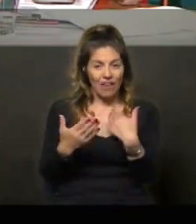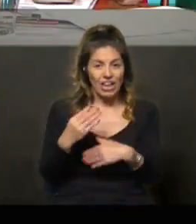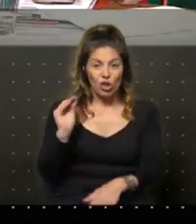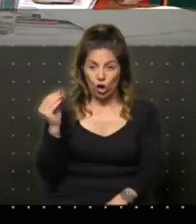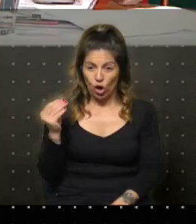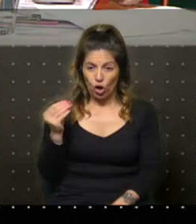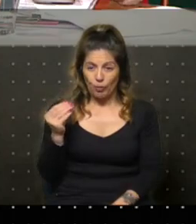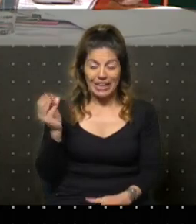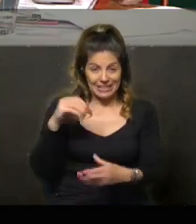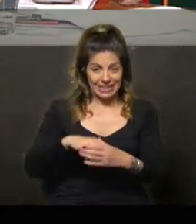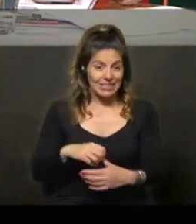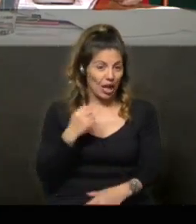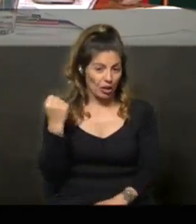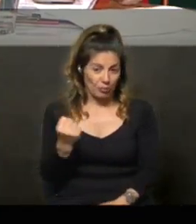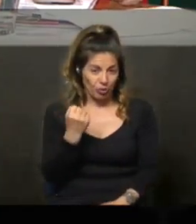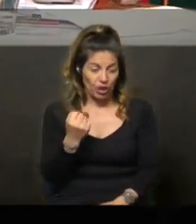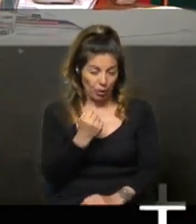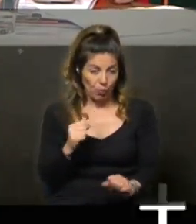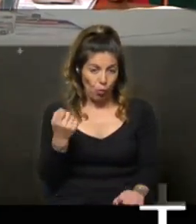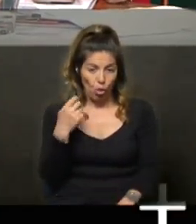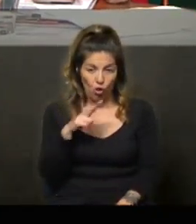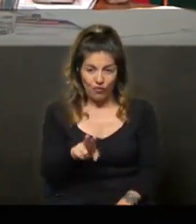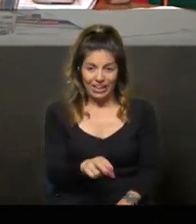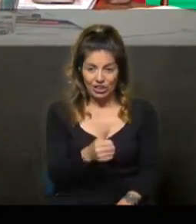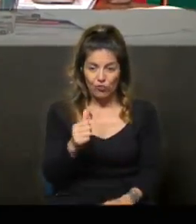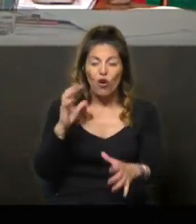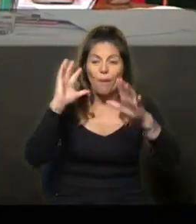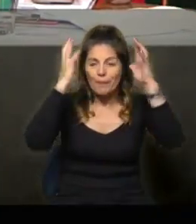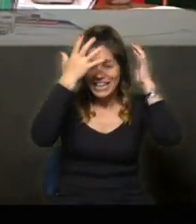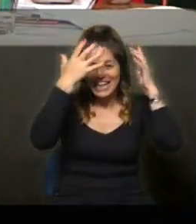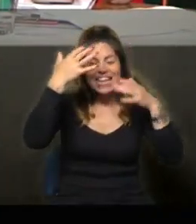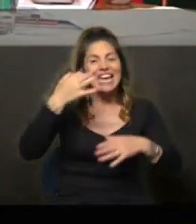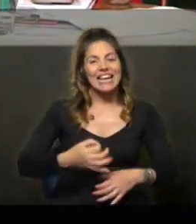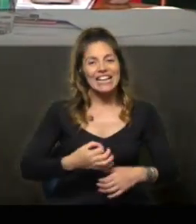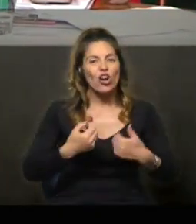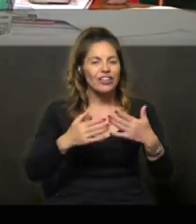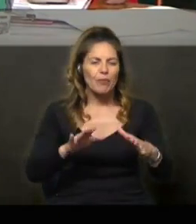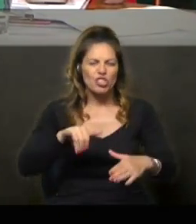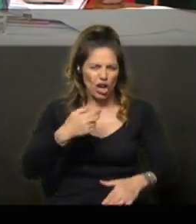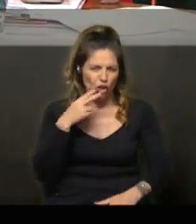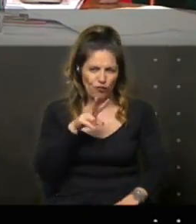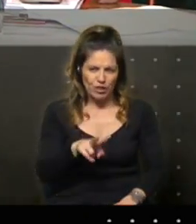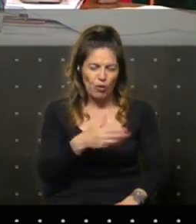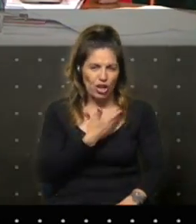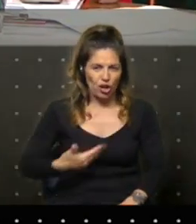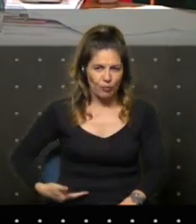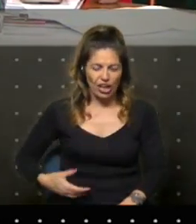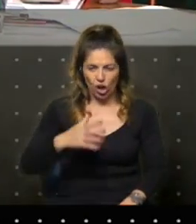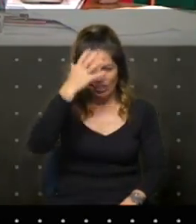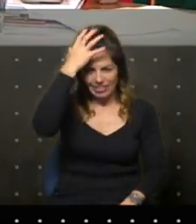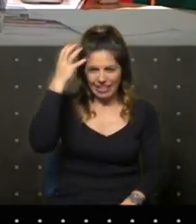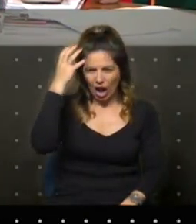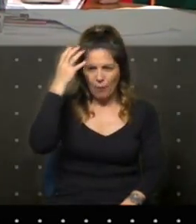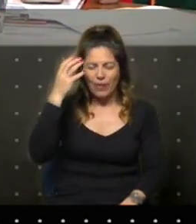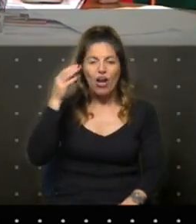tuvieron una incidencia importante por lo que uno puede ver en el triunfo de mi ley creo que ya entramos ya lo habíamos visto durante el gobierno de Trump de bolsonaro lo